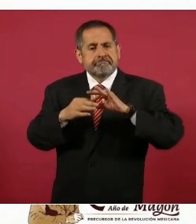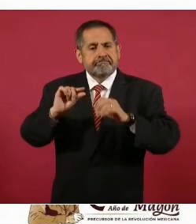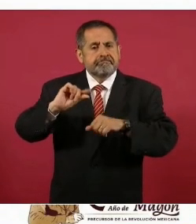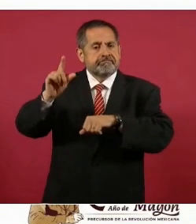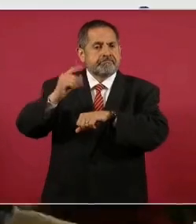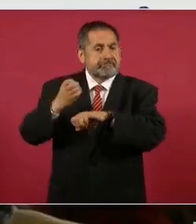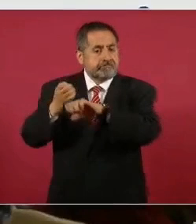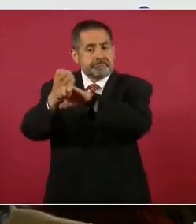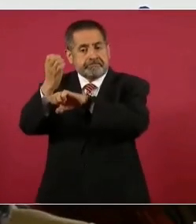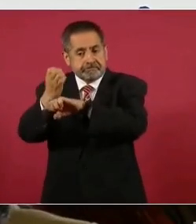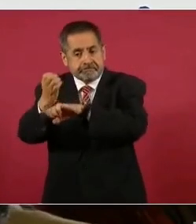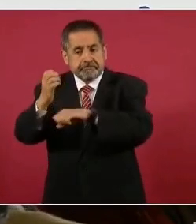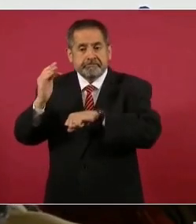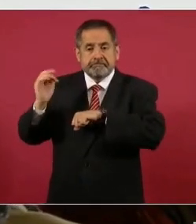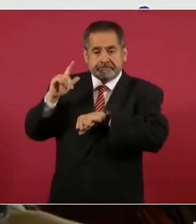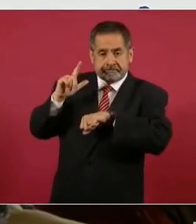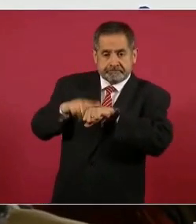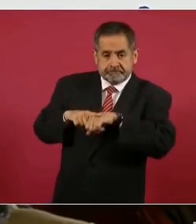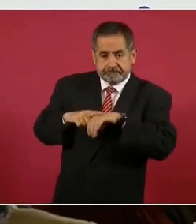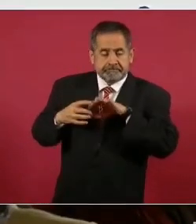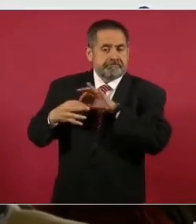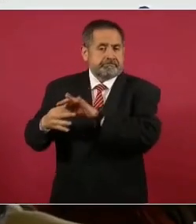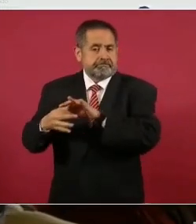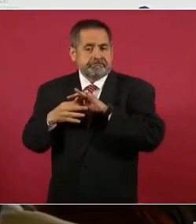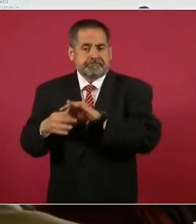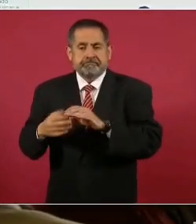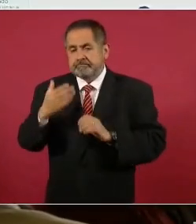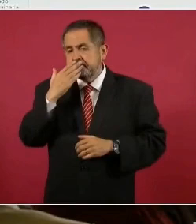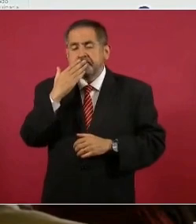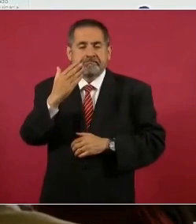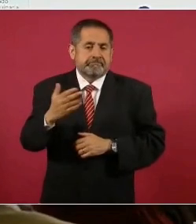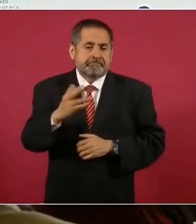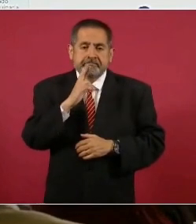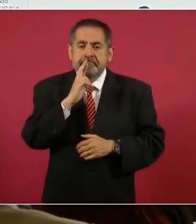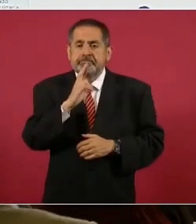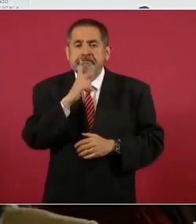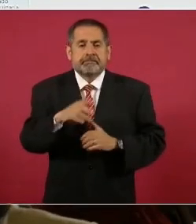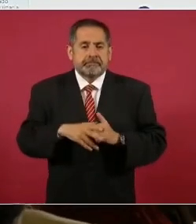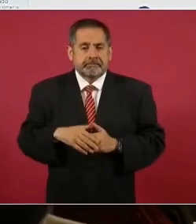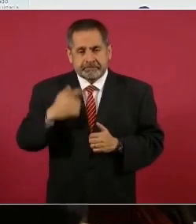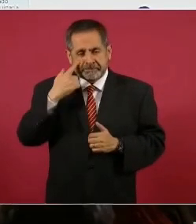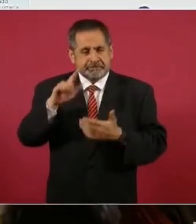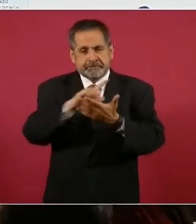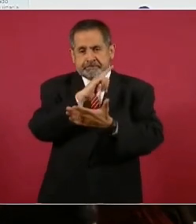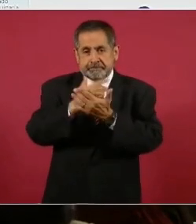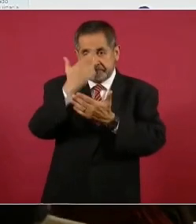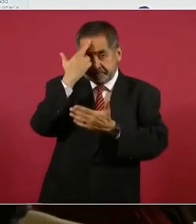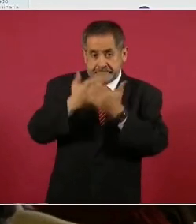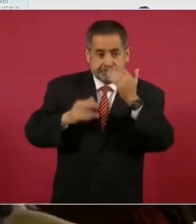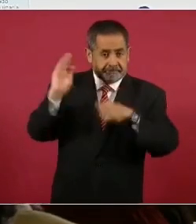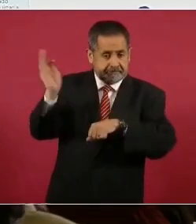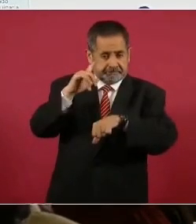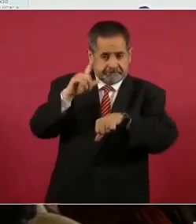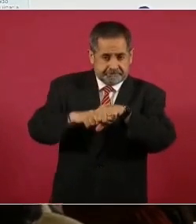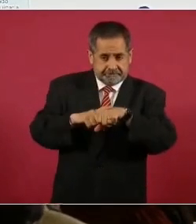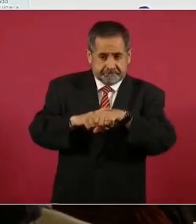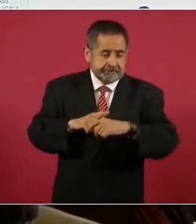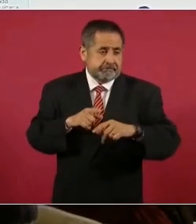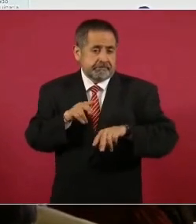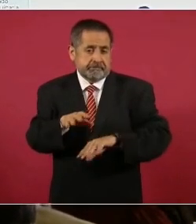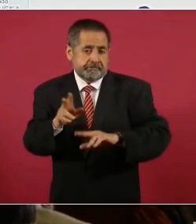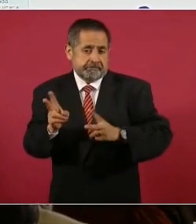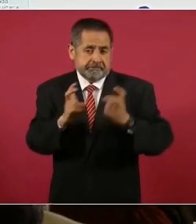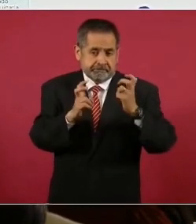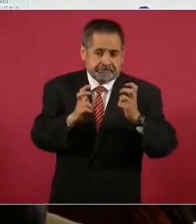estatales para mejorar los resultados así en los delitos del foro común el robo total disminuye